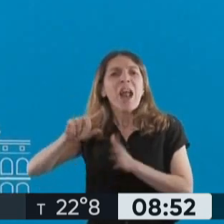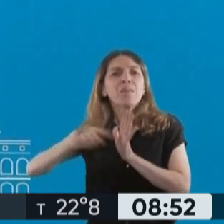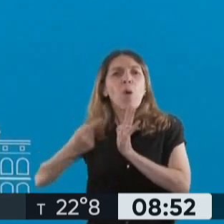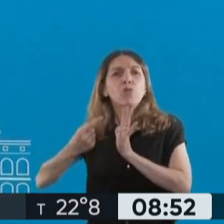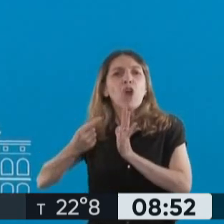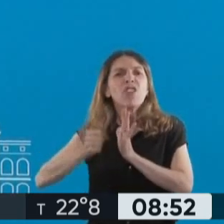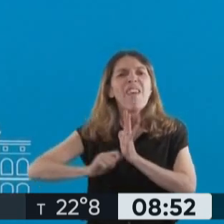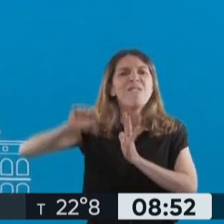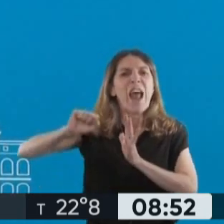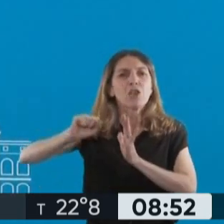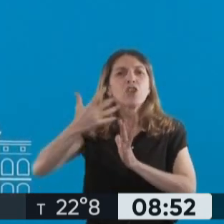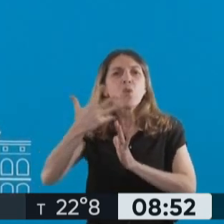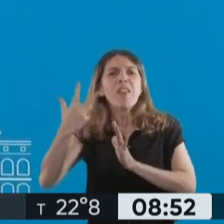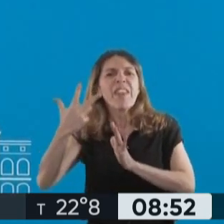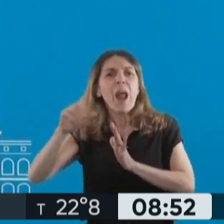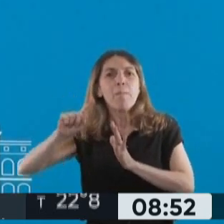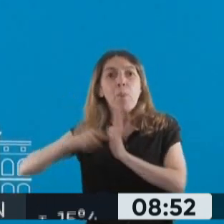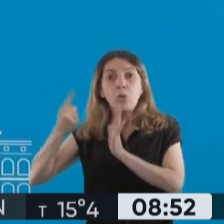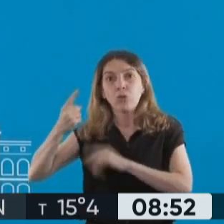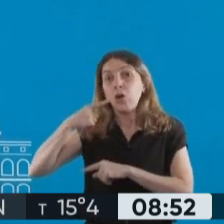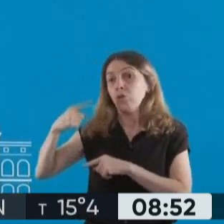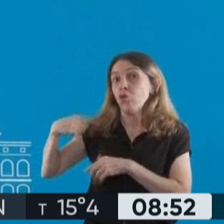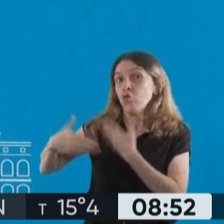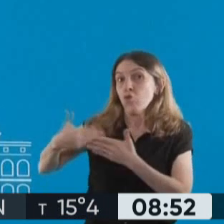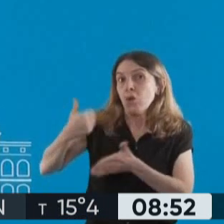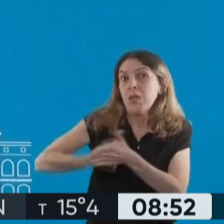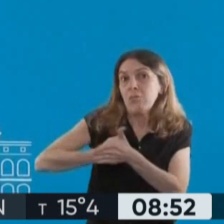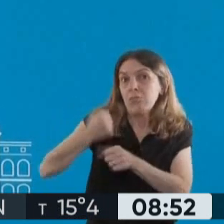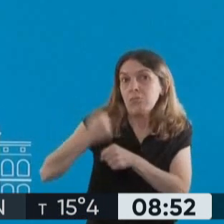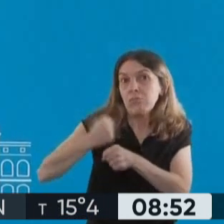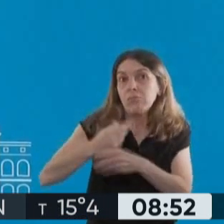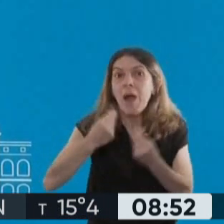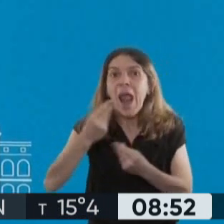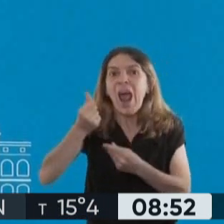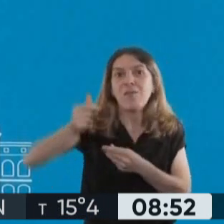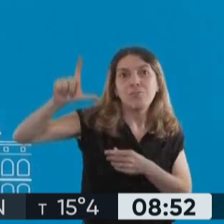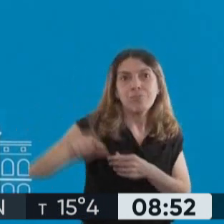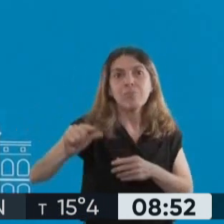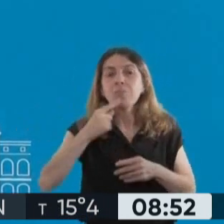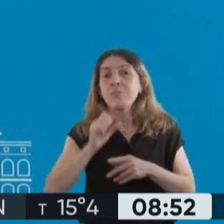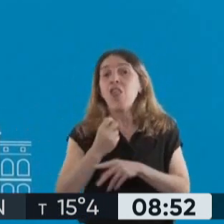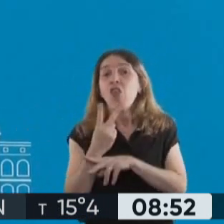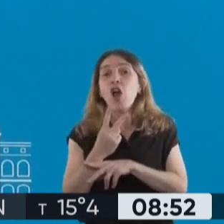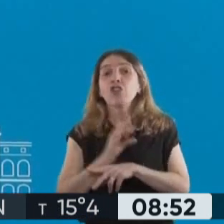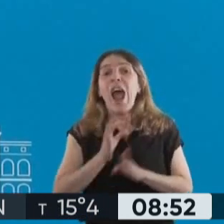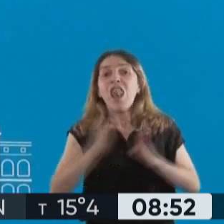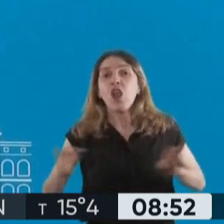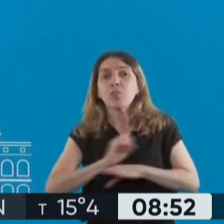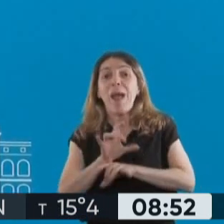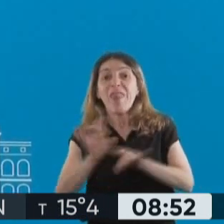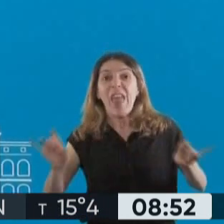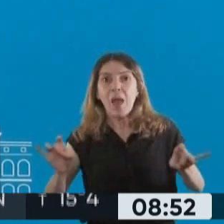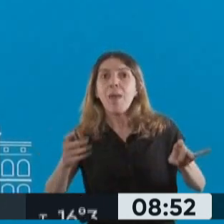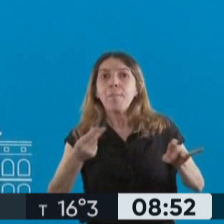ahí estamos trabajando para bajar ese índice de inflación. Primero fueron 2 años de pandemia y ahora además esto